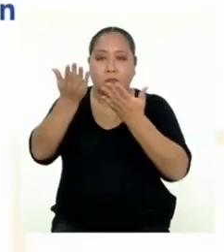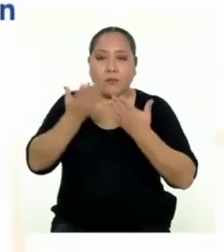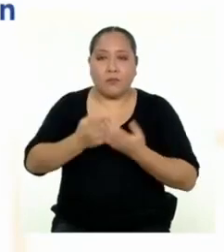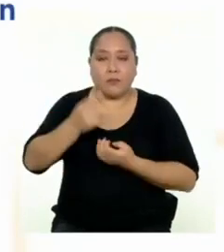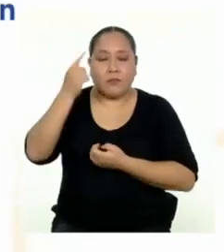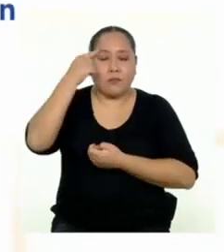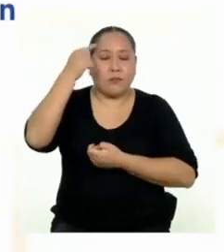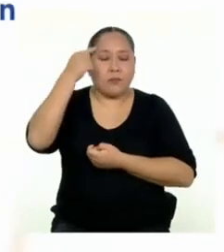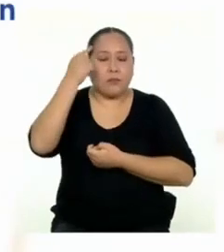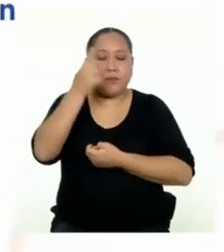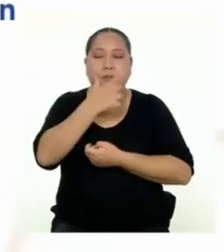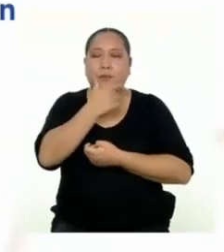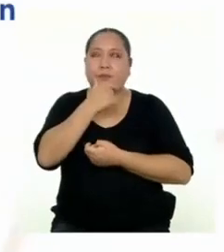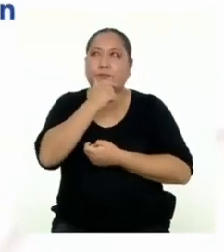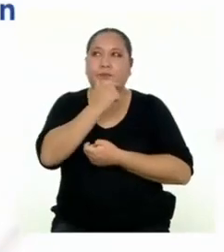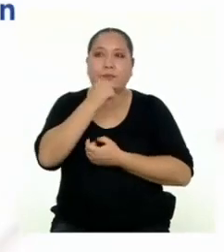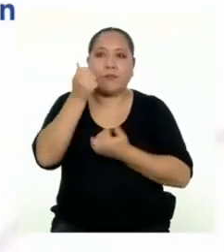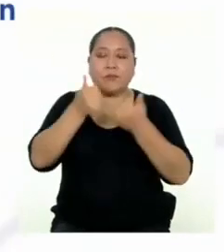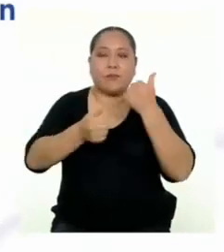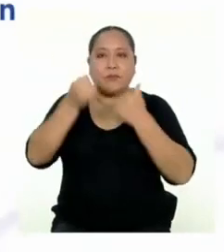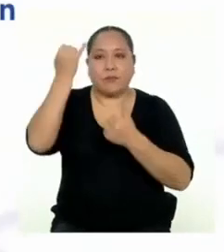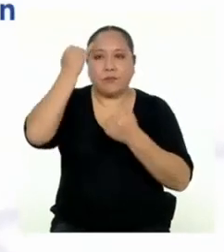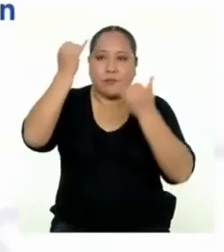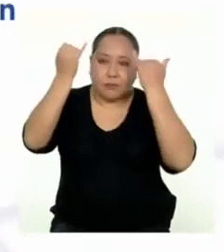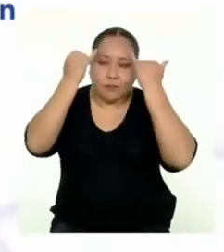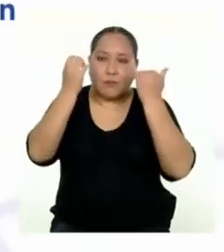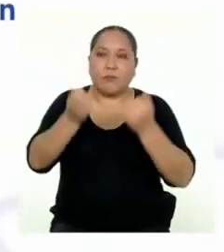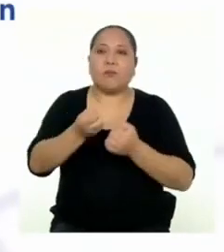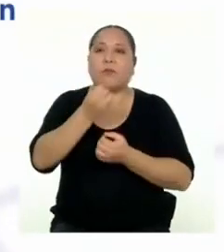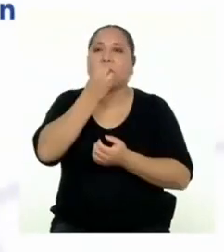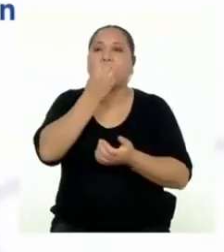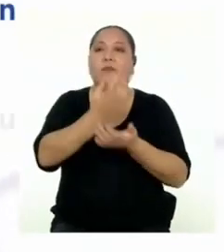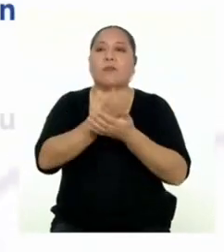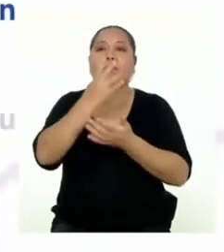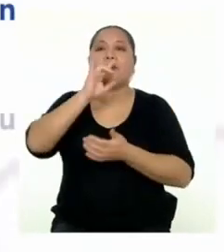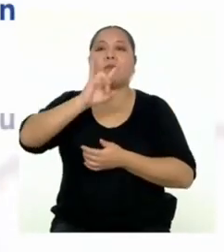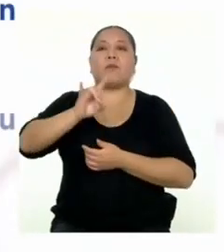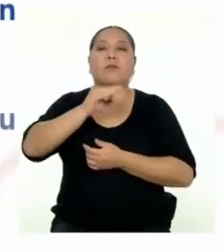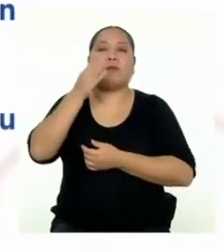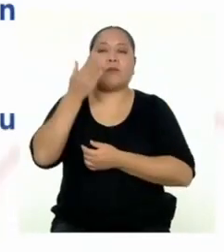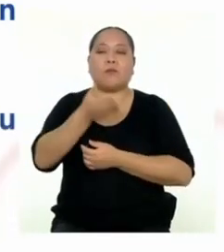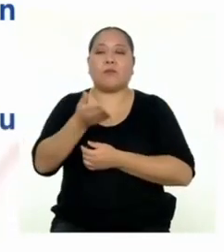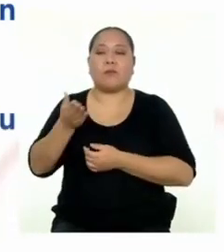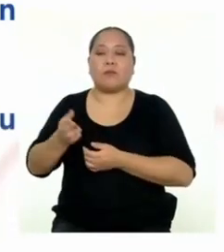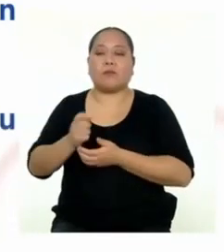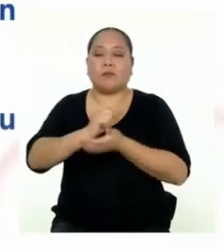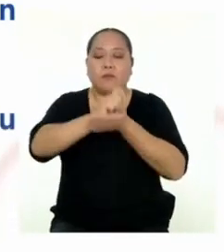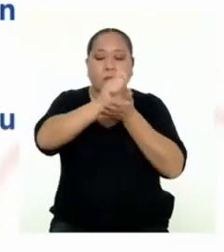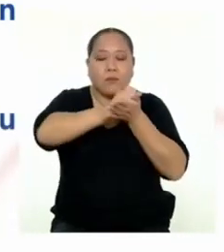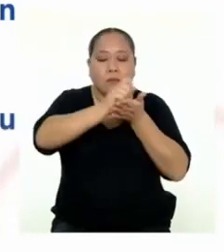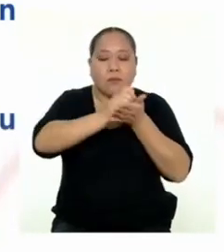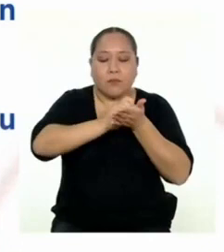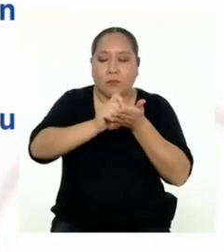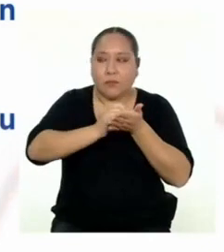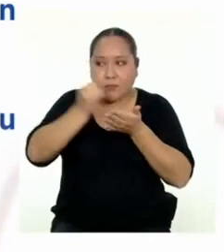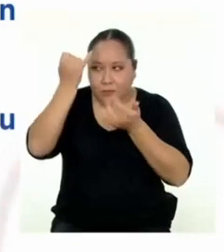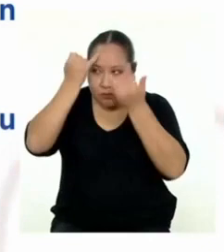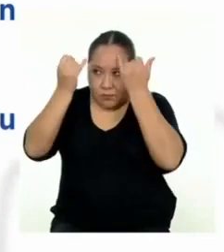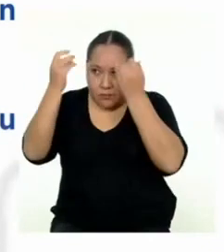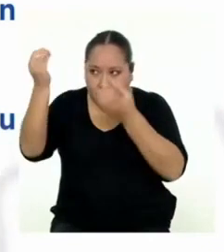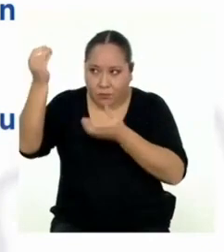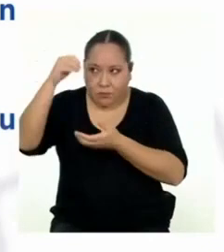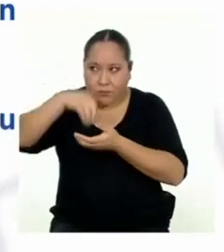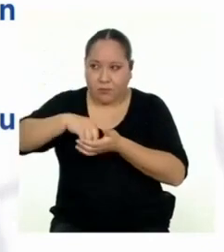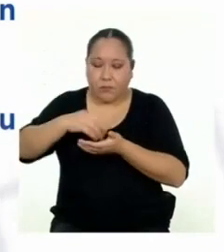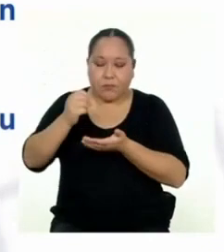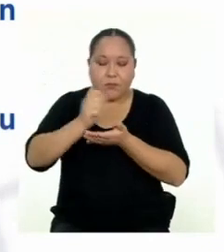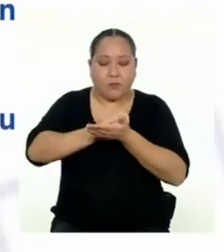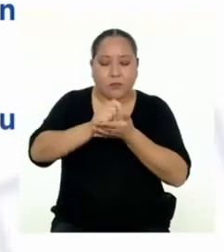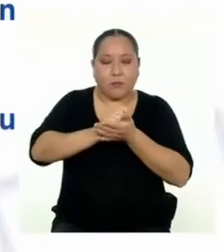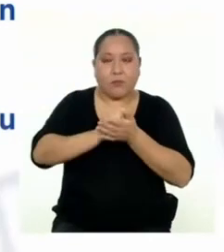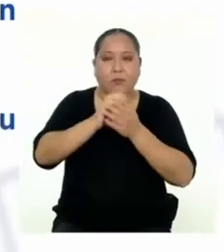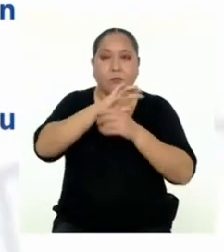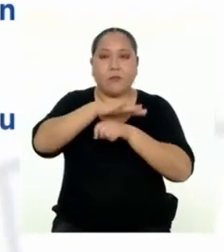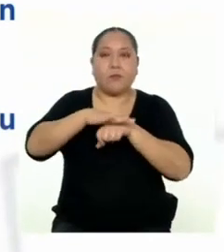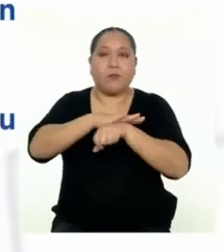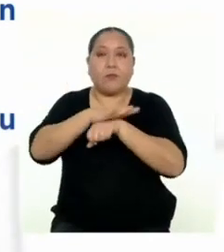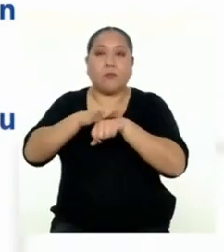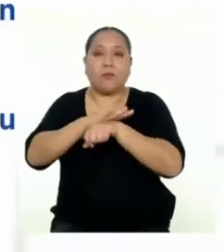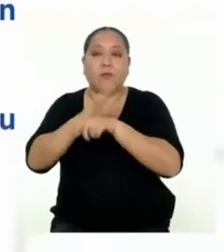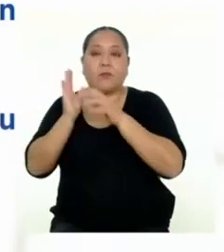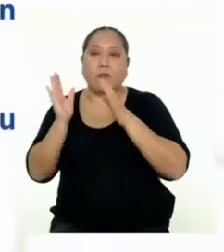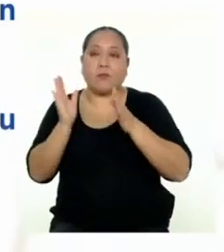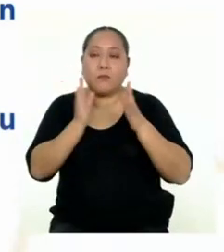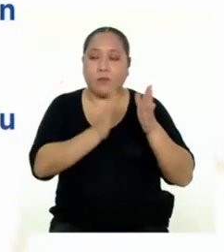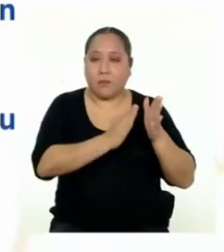Invítales a pensar en las propuestas para el buen uso de los mismos. Toma nota de las ideas que surjan, planifica tu texto